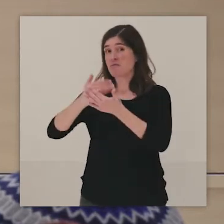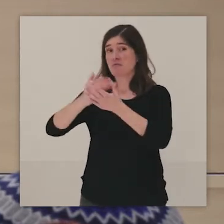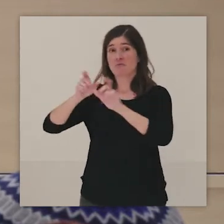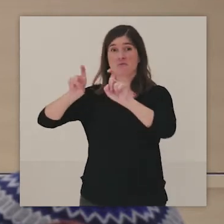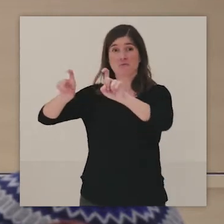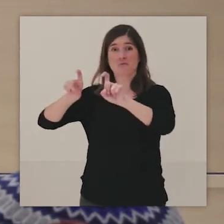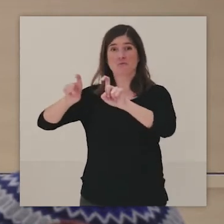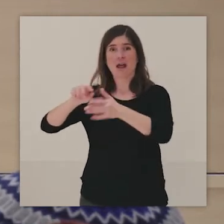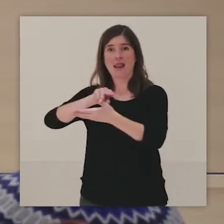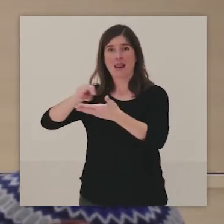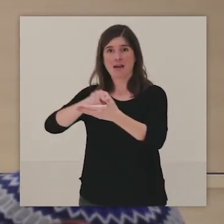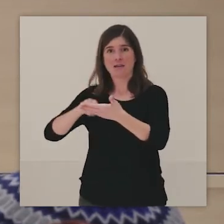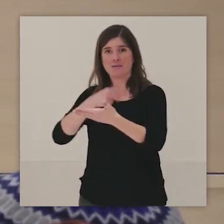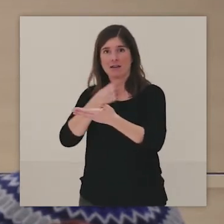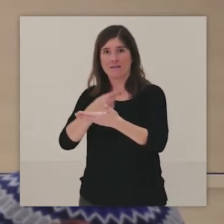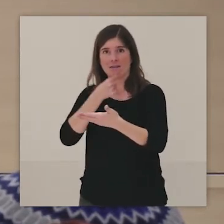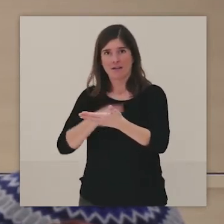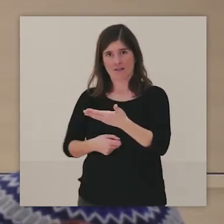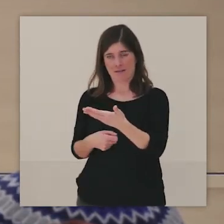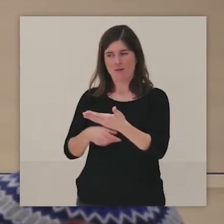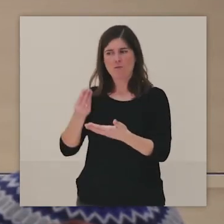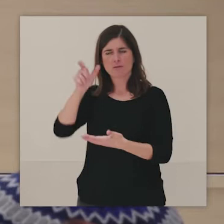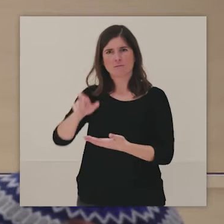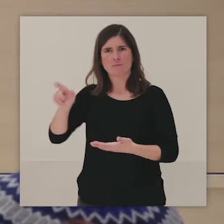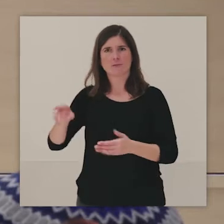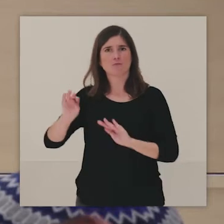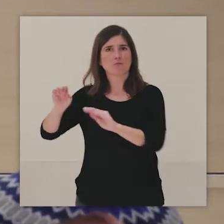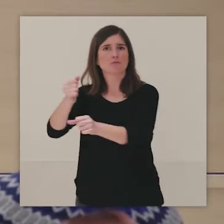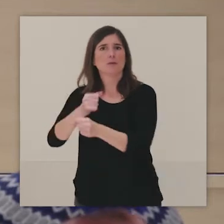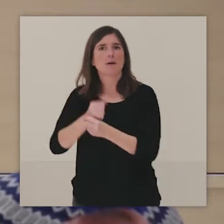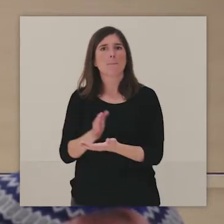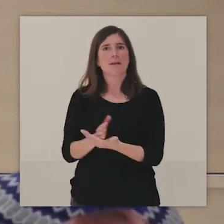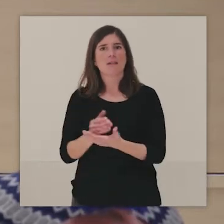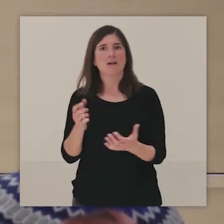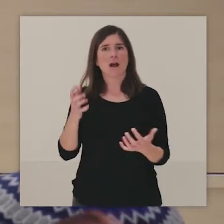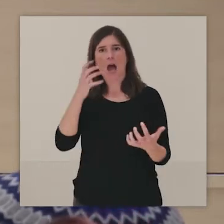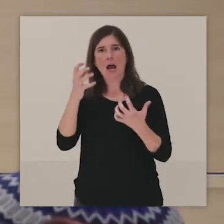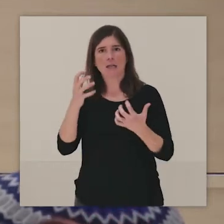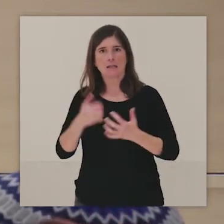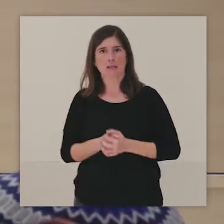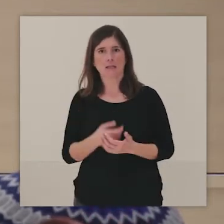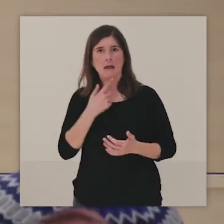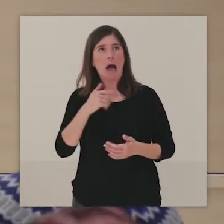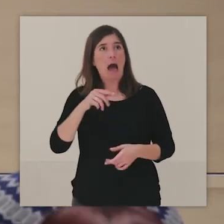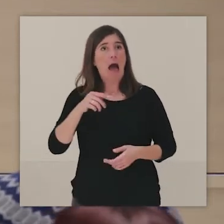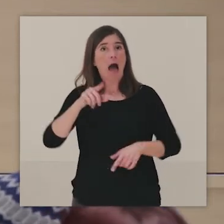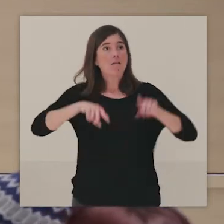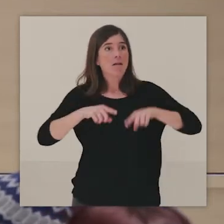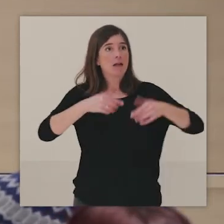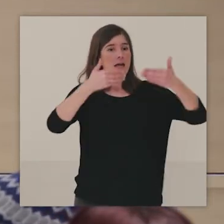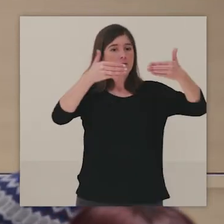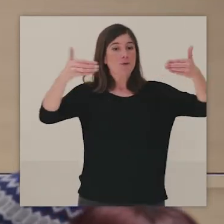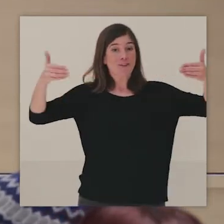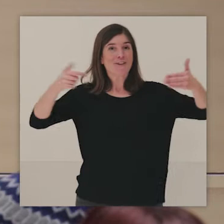a la mediación artística, jo, es que yo he salido de algunas exposiciones, pero ¿cómo he entrado, eh? No he enterado de